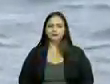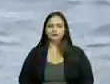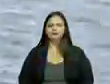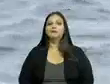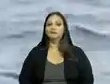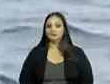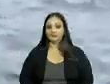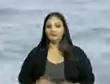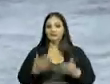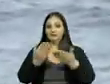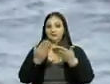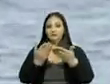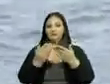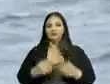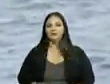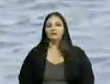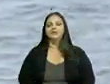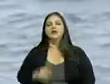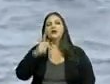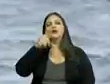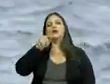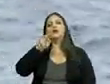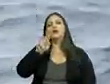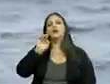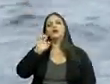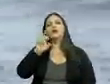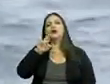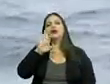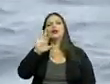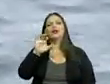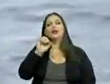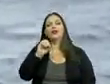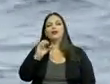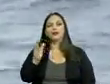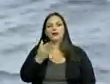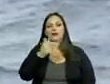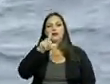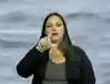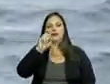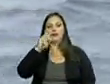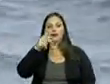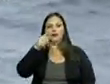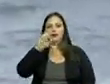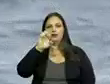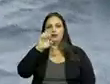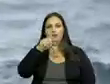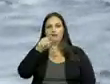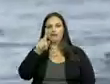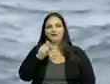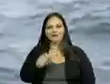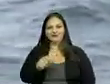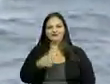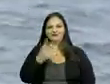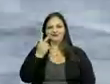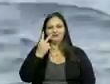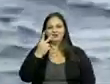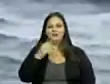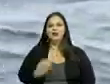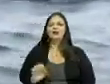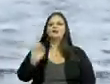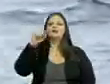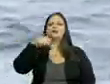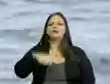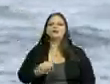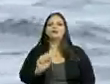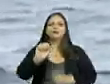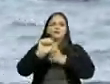Puerto López se constituye en el mejor lugar del Ecuador y Sudamérica para el apareamiento y nacimiento de las crías. Se